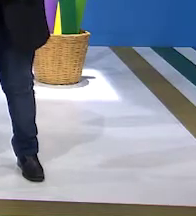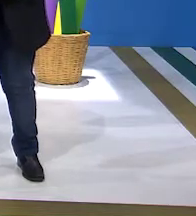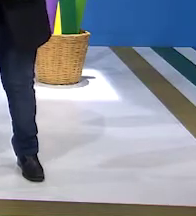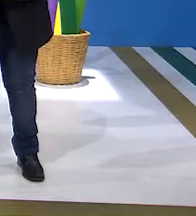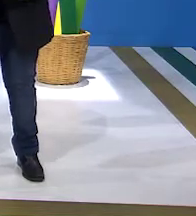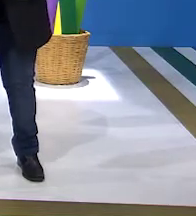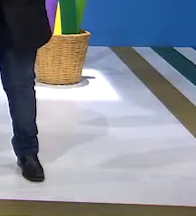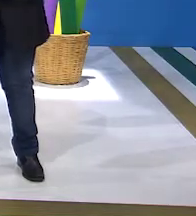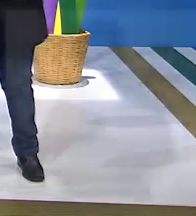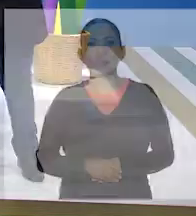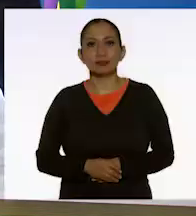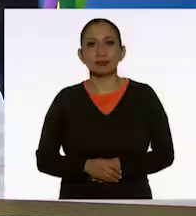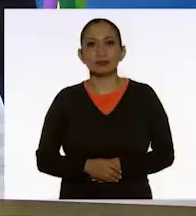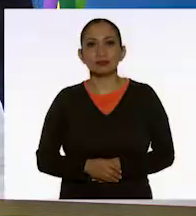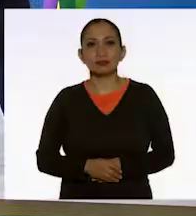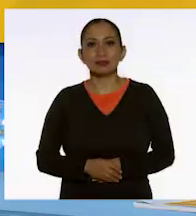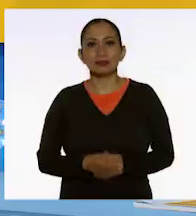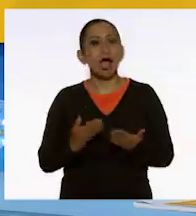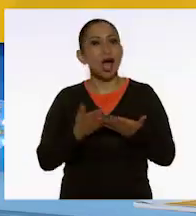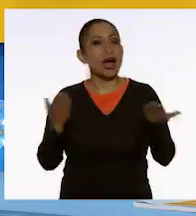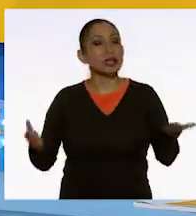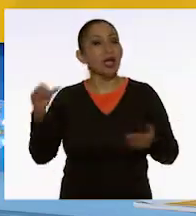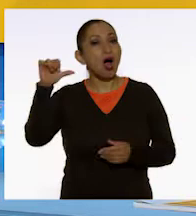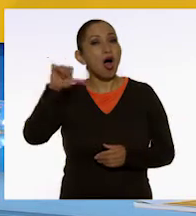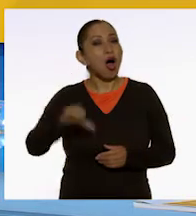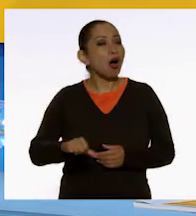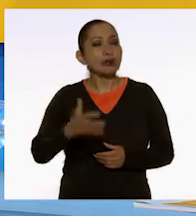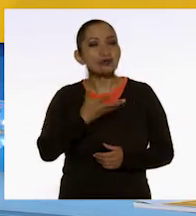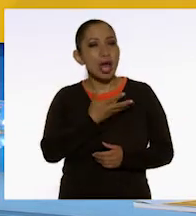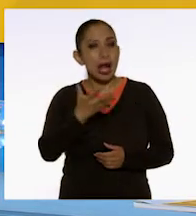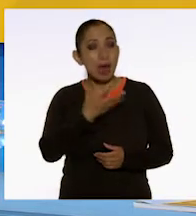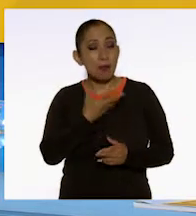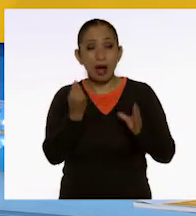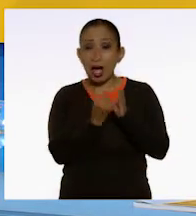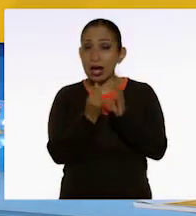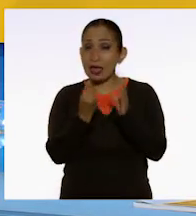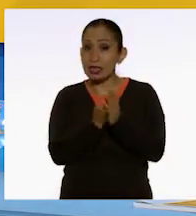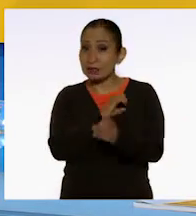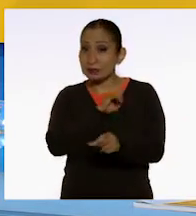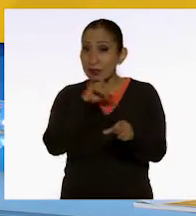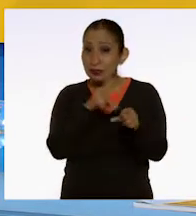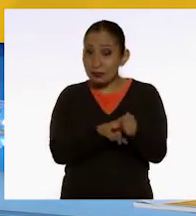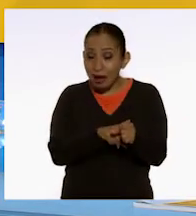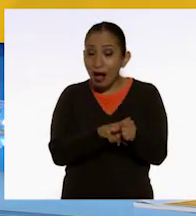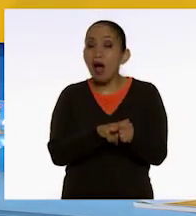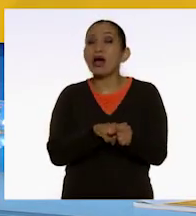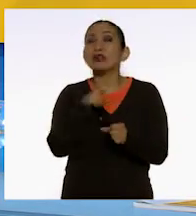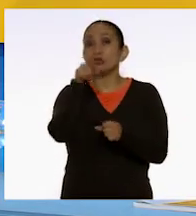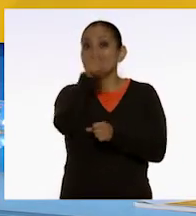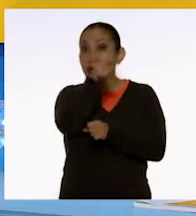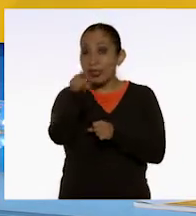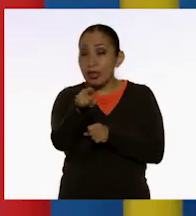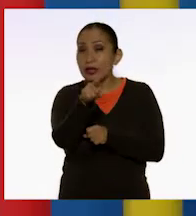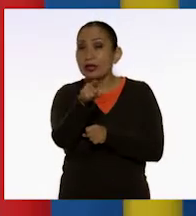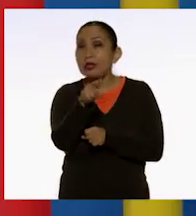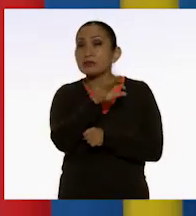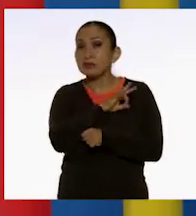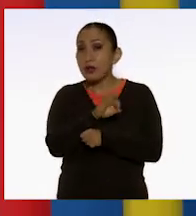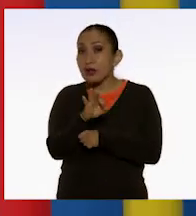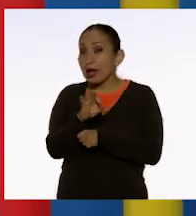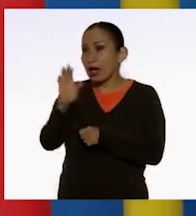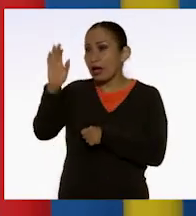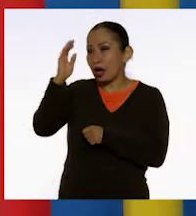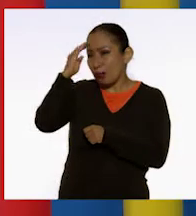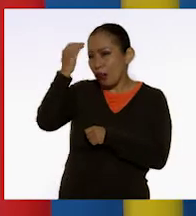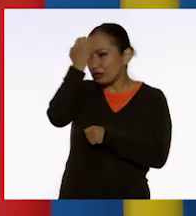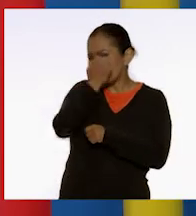Bueno, ahora sí, el día de hoy tendremos una sesión especial en la que podrán reflexionar